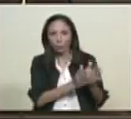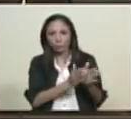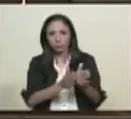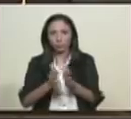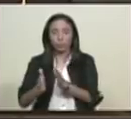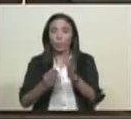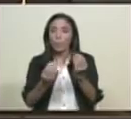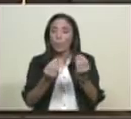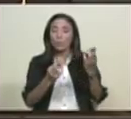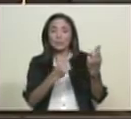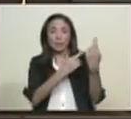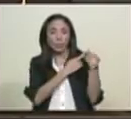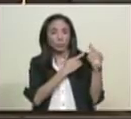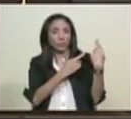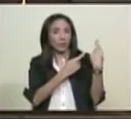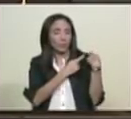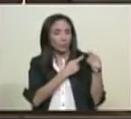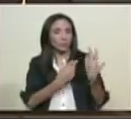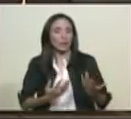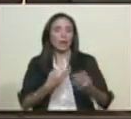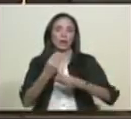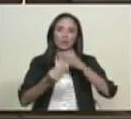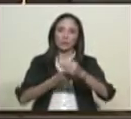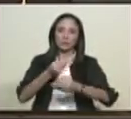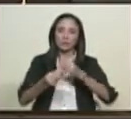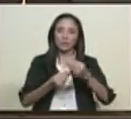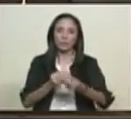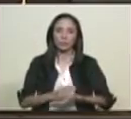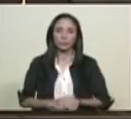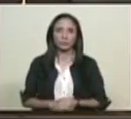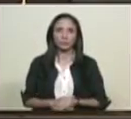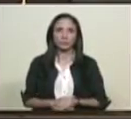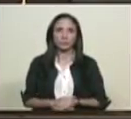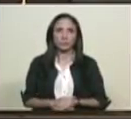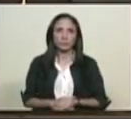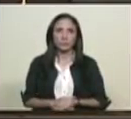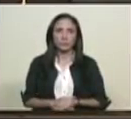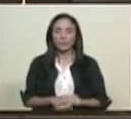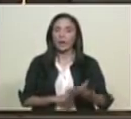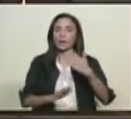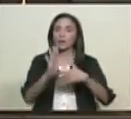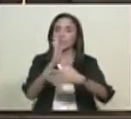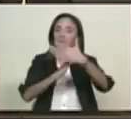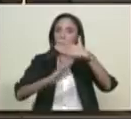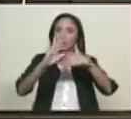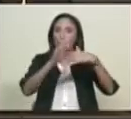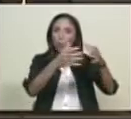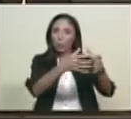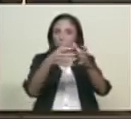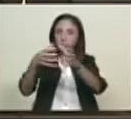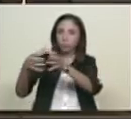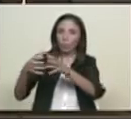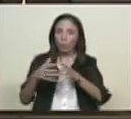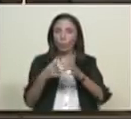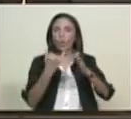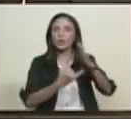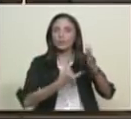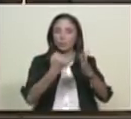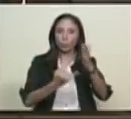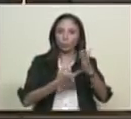altas responsabilidades en los cinco poderes públicos constitucionales del Estado venezolano.